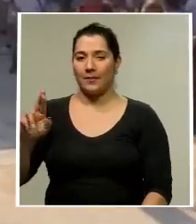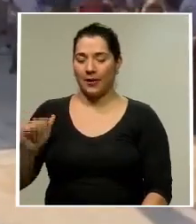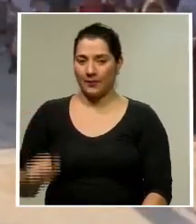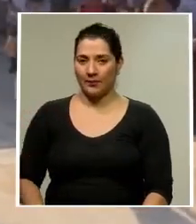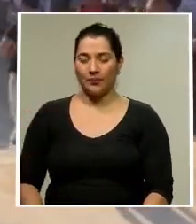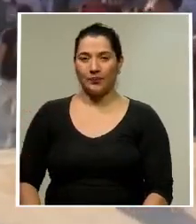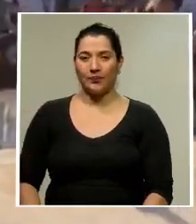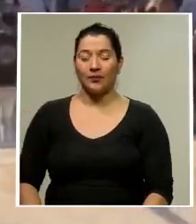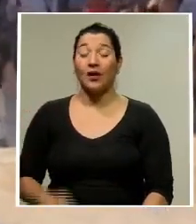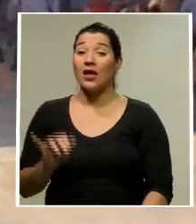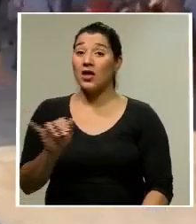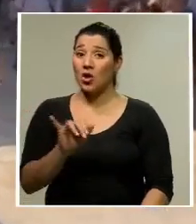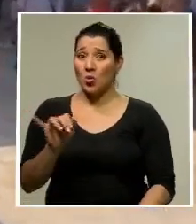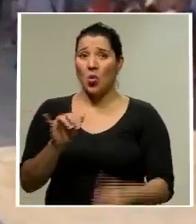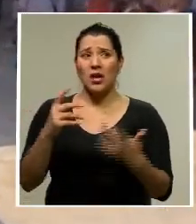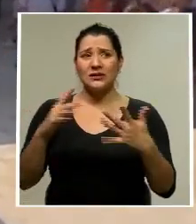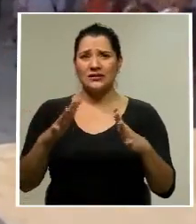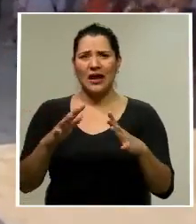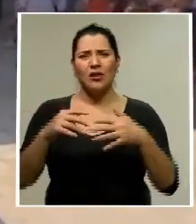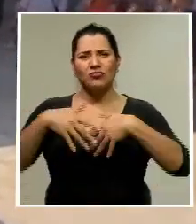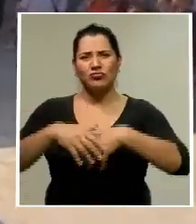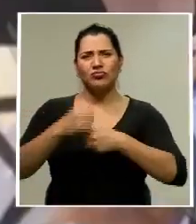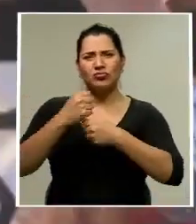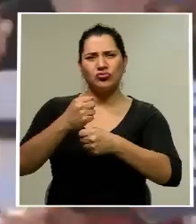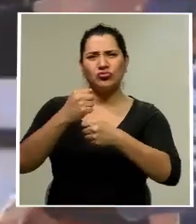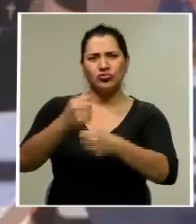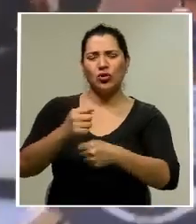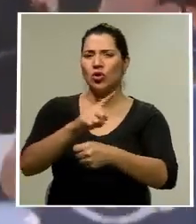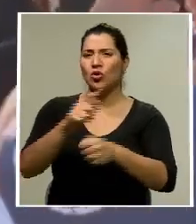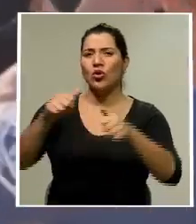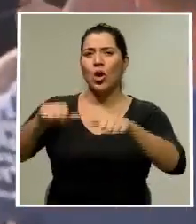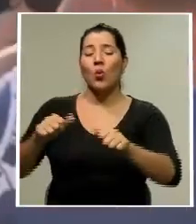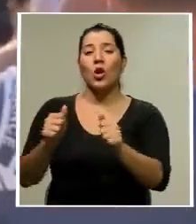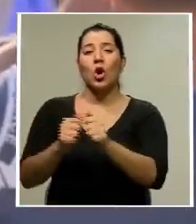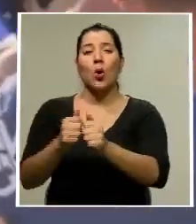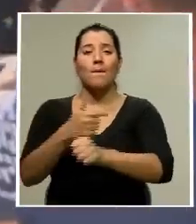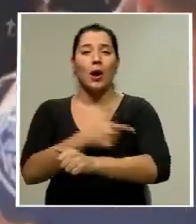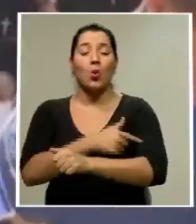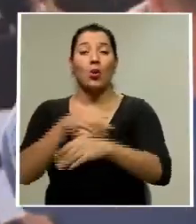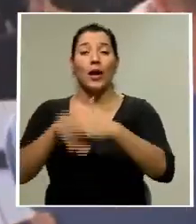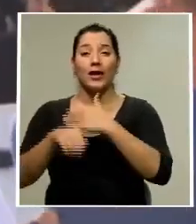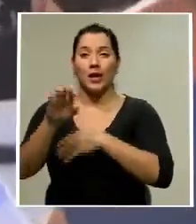Mientras tanto, se han producido varias protestas contra la vacunación en Europa.